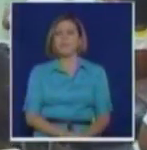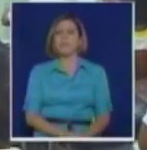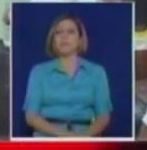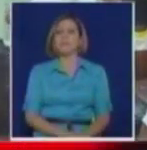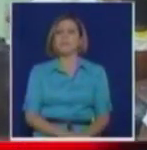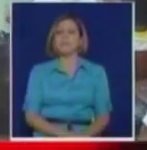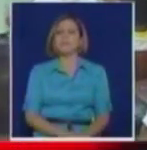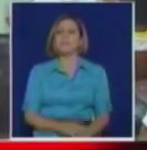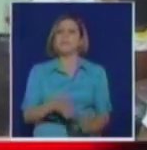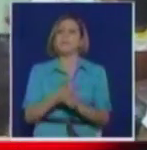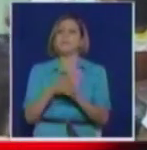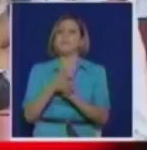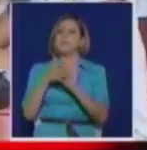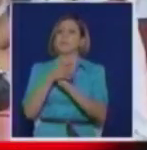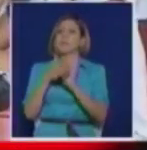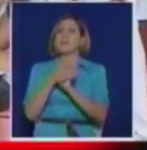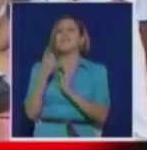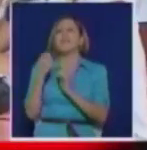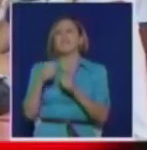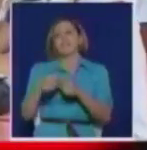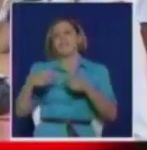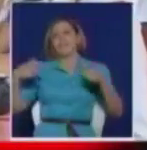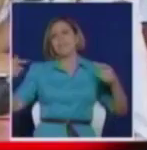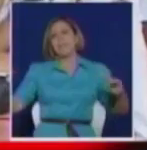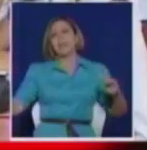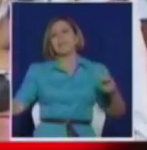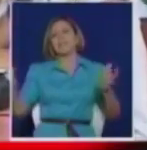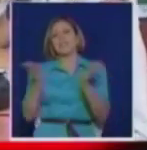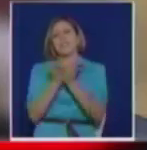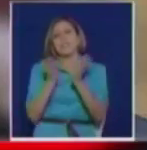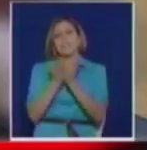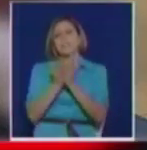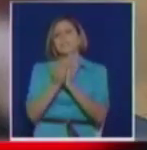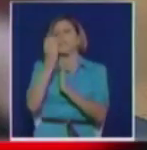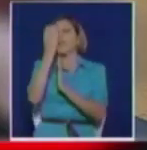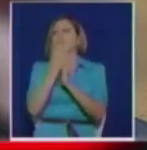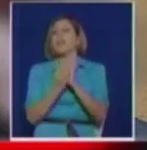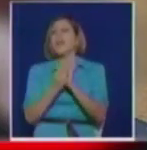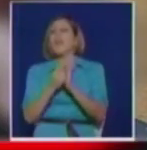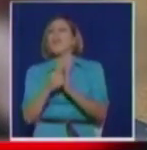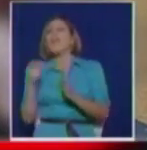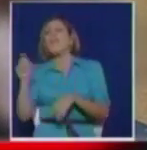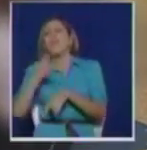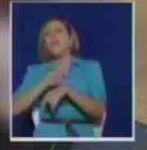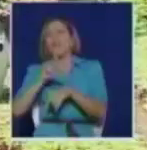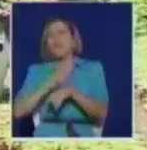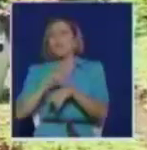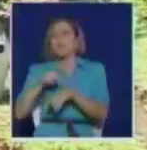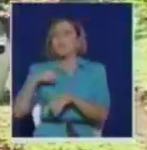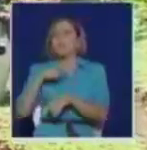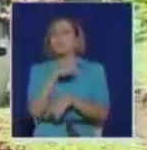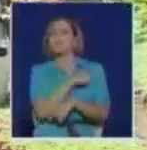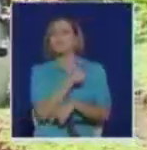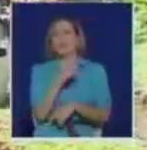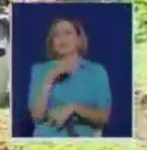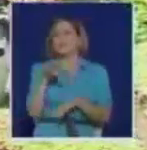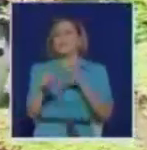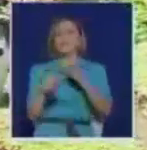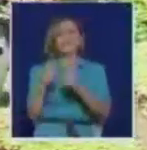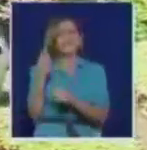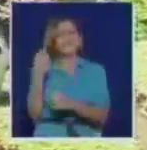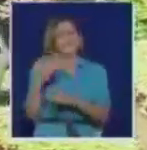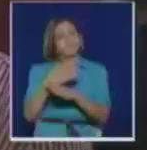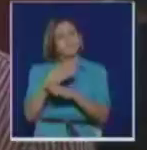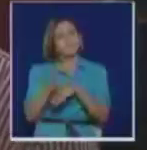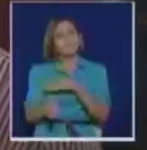Según el informe, la ampliación de cobertura educativa y los contratos que se tienen con colegios privados para atender el déficit siguen siendo un